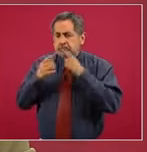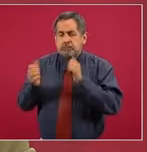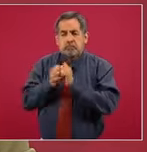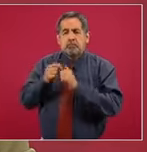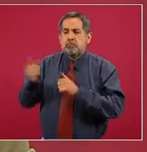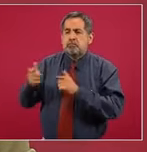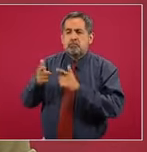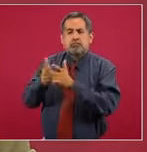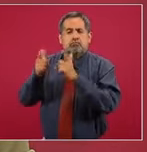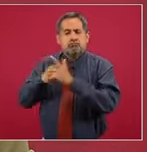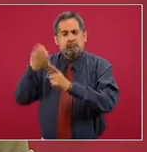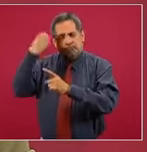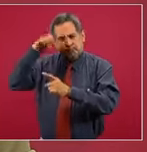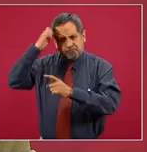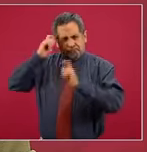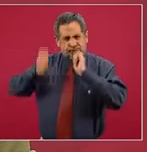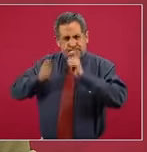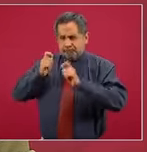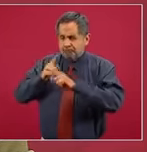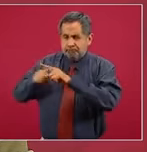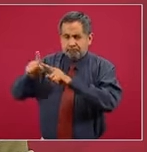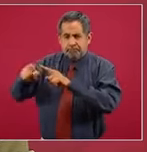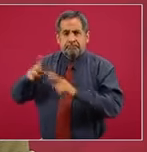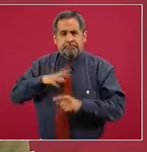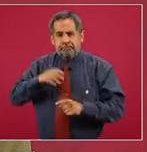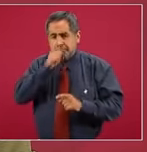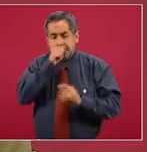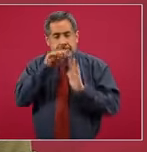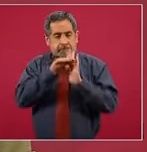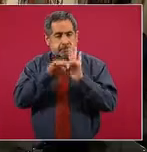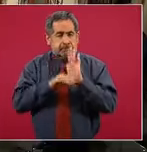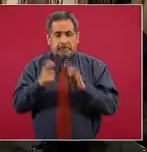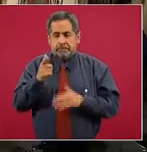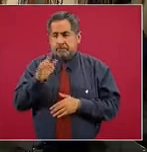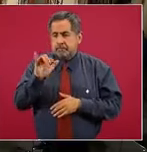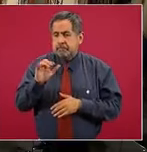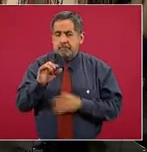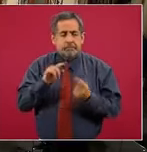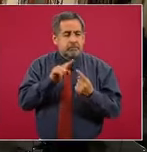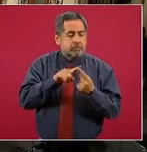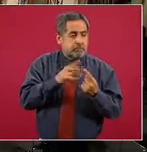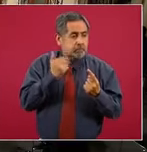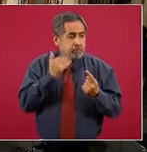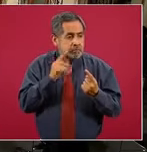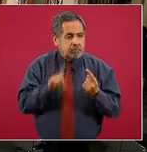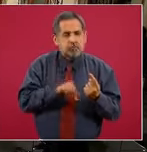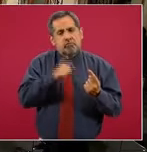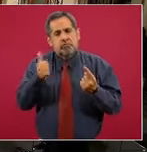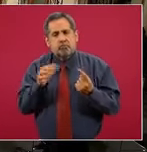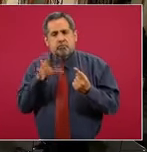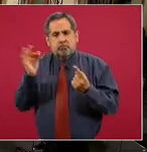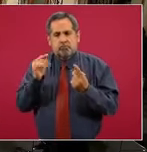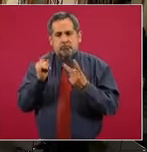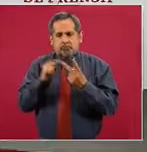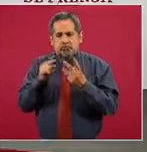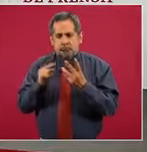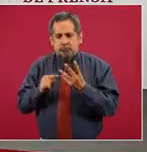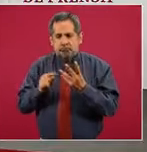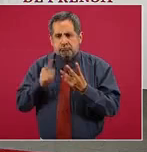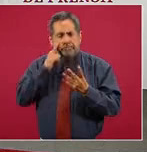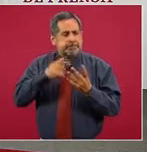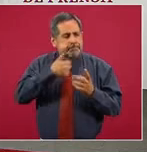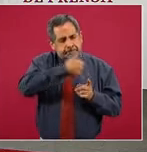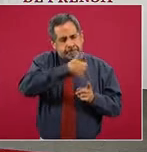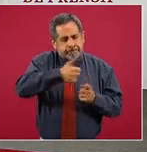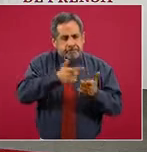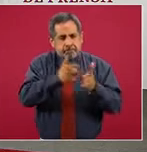con grupos de expertos hemos hecho unas guías de alternativas, ¿no? Digo, porque no son los únicos medicamentos, para cada uno de